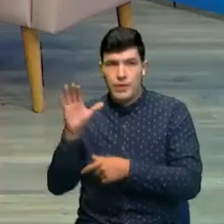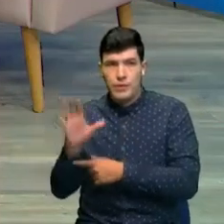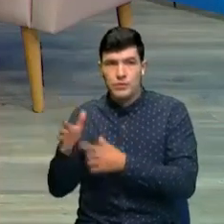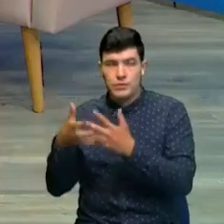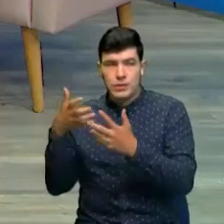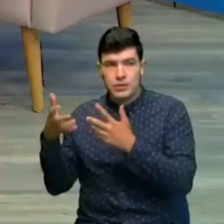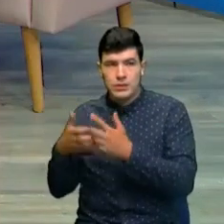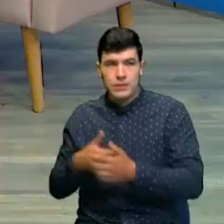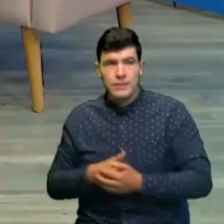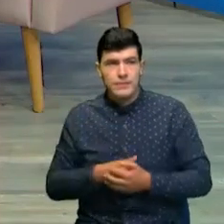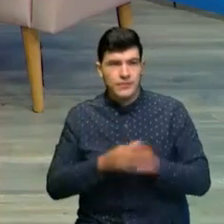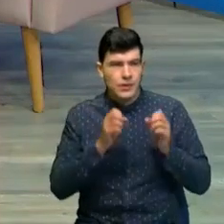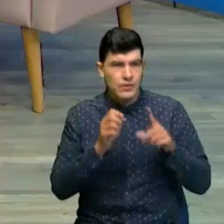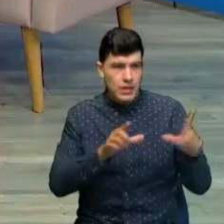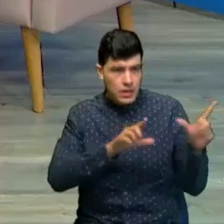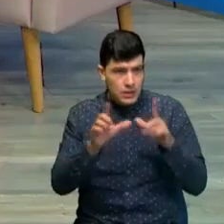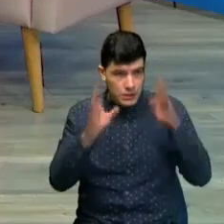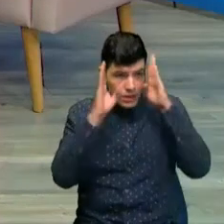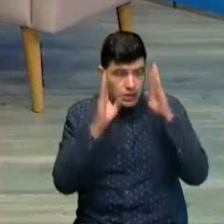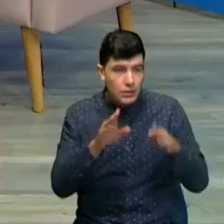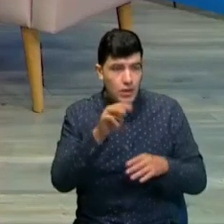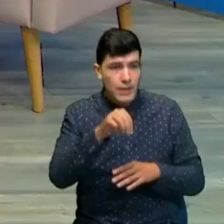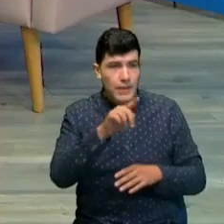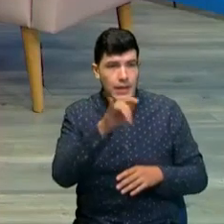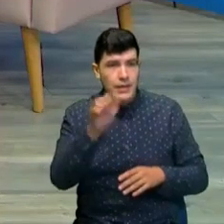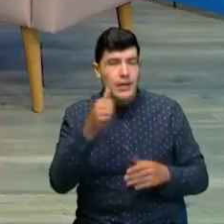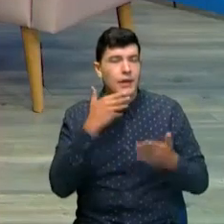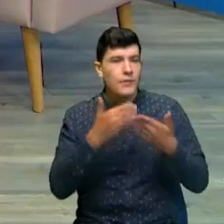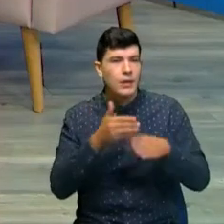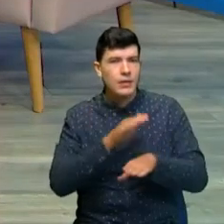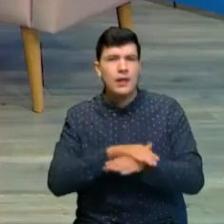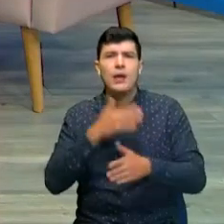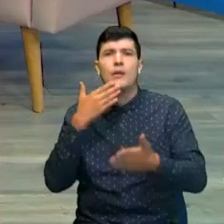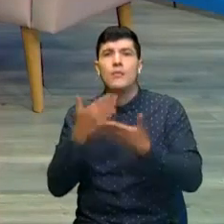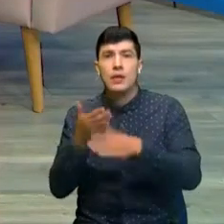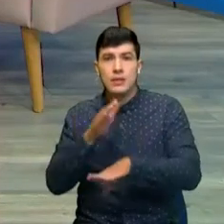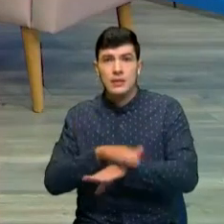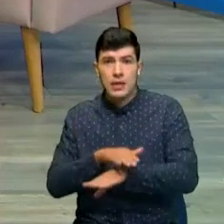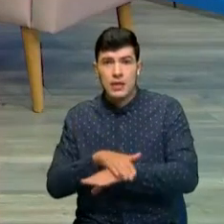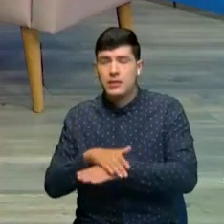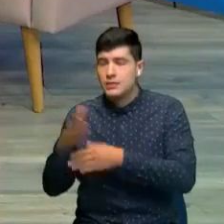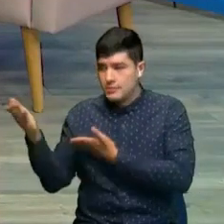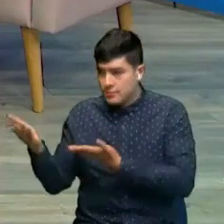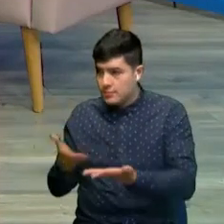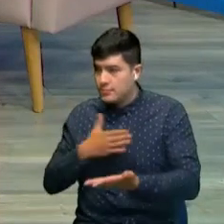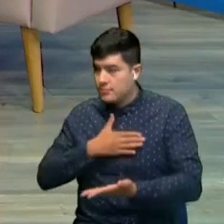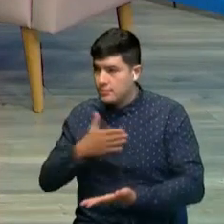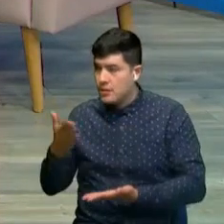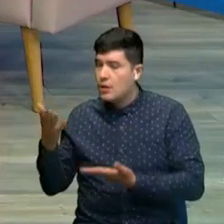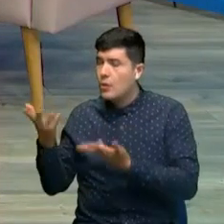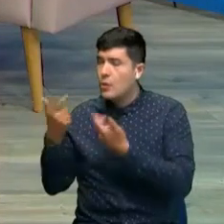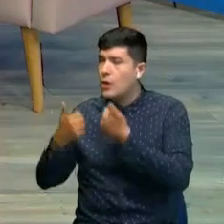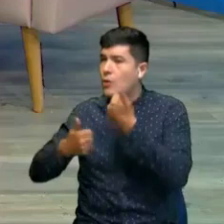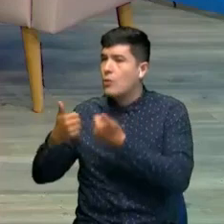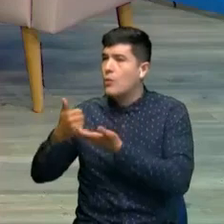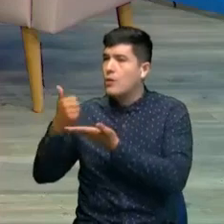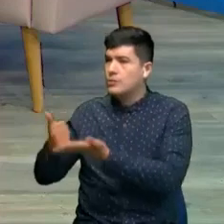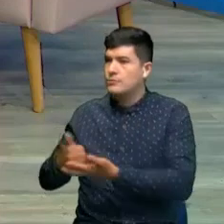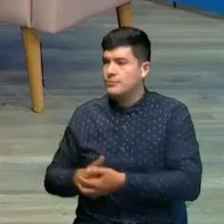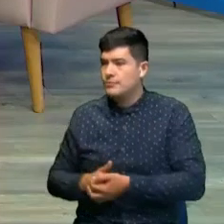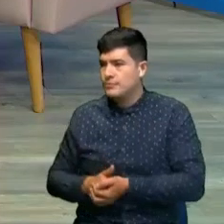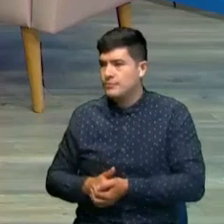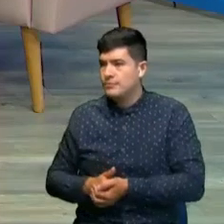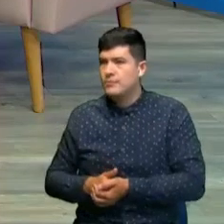sistema. Bueno, vamos a atender ahora sí a doña María. Doña María, ¿cómo está? Buena tarde. Buenas tardes. Un gusto saludarla. Cuéntenos, ¿cómo le podemos ayudar? Buenas tardes.